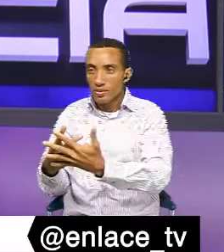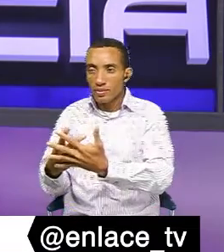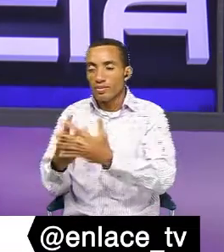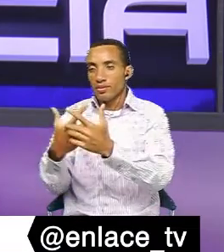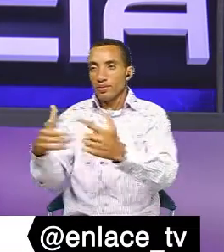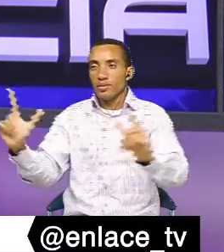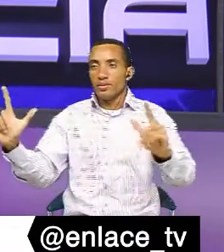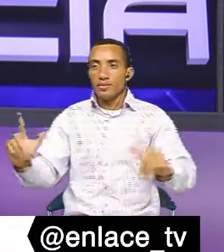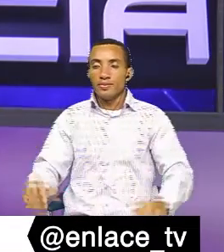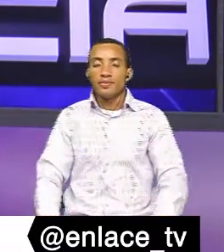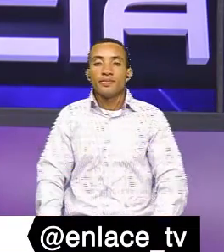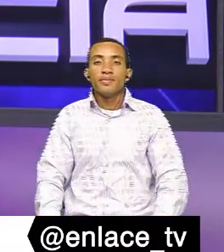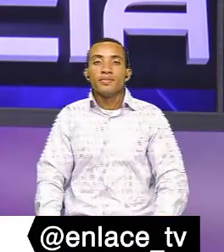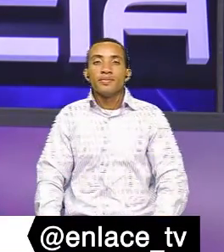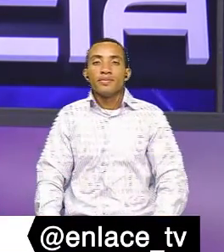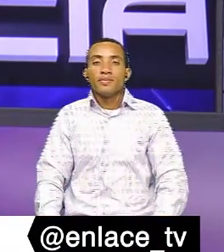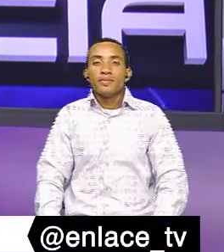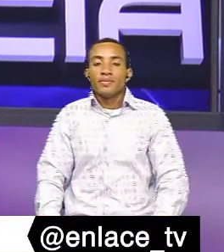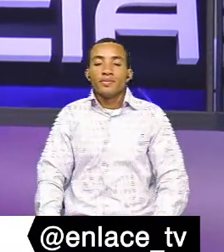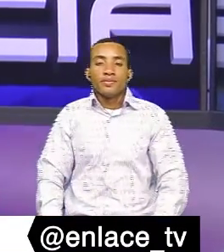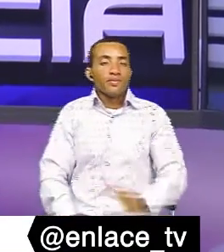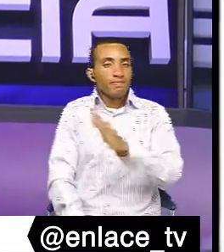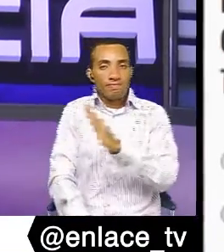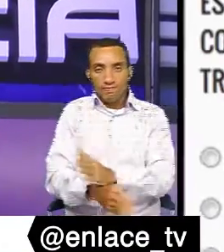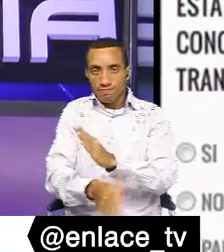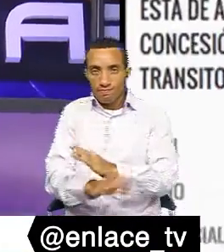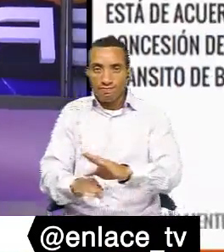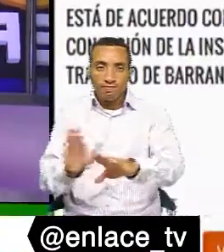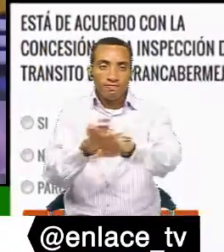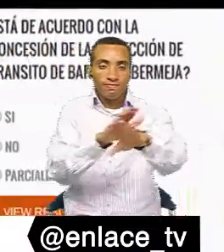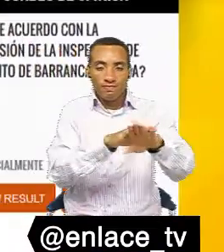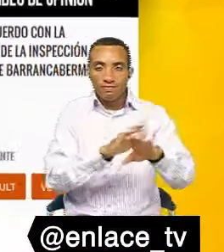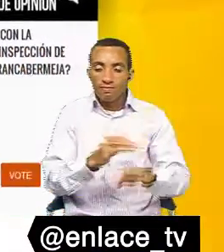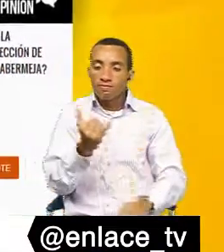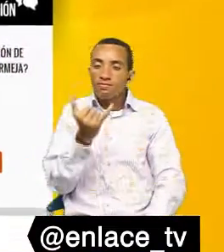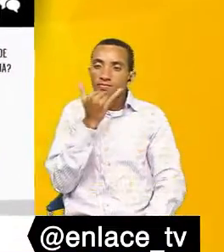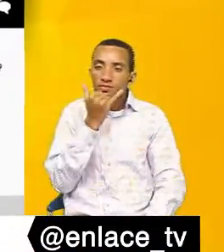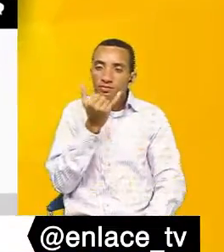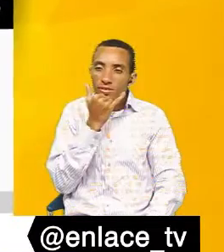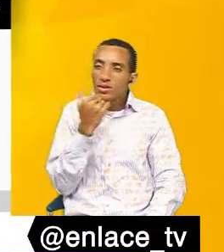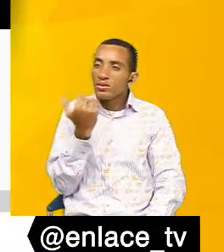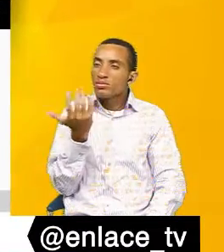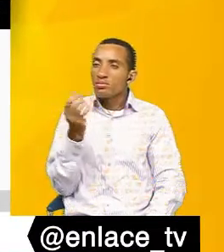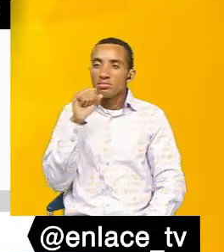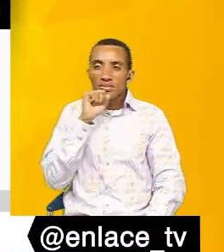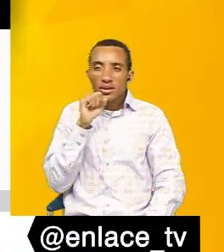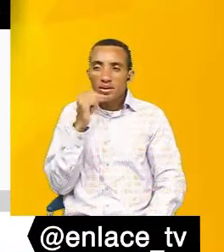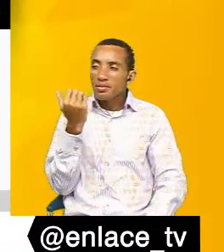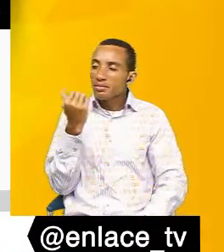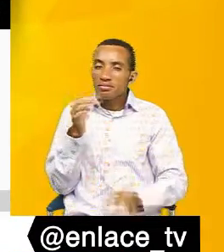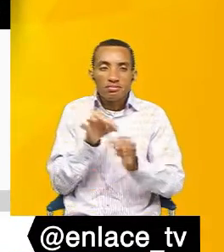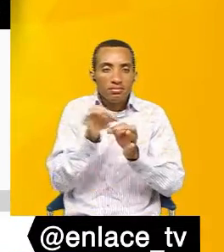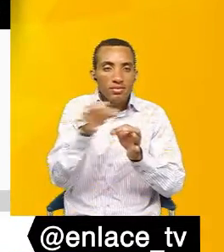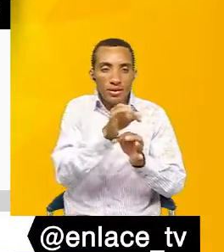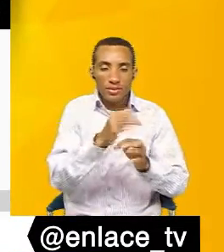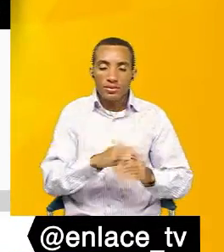Seguimos llevando a nuestra comunidad el acontecer de la ciudad y región. Esta y otras informaciones de Enlace Noticias las puede hallar en nuestra página